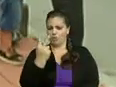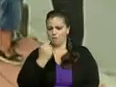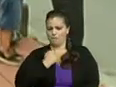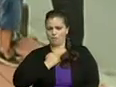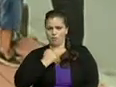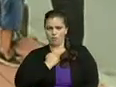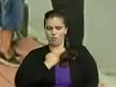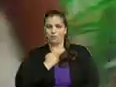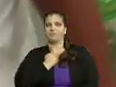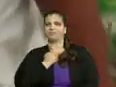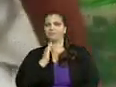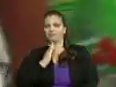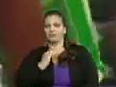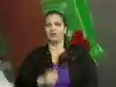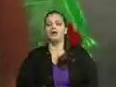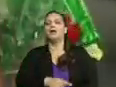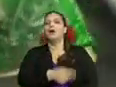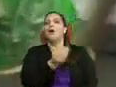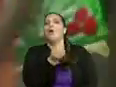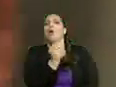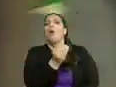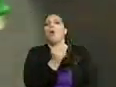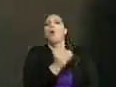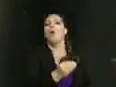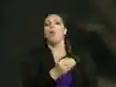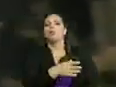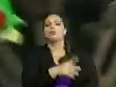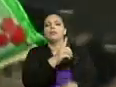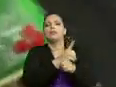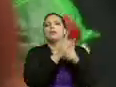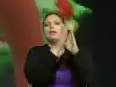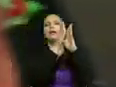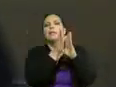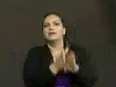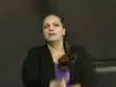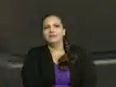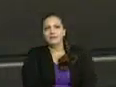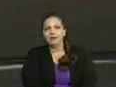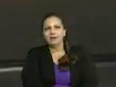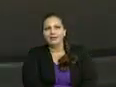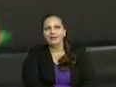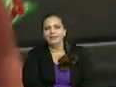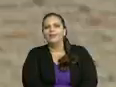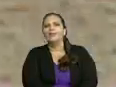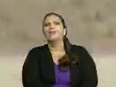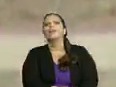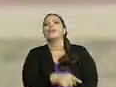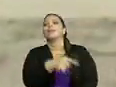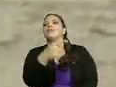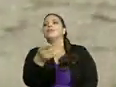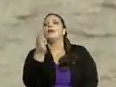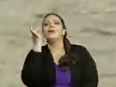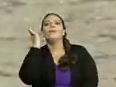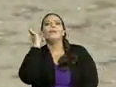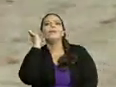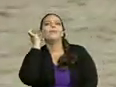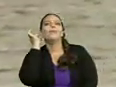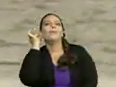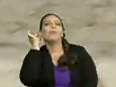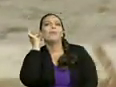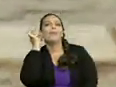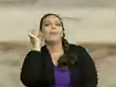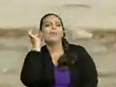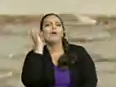discapacidad intelectual. Los llevaba a vender caramelos para lograr despertar nostalgia entre la gente y de esa forma captar